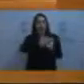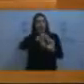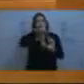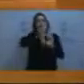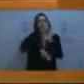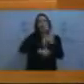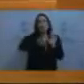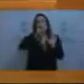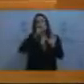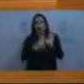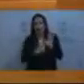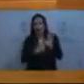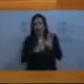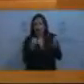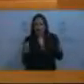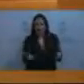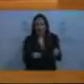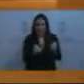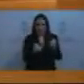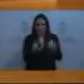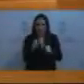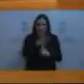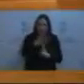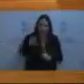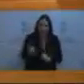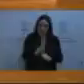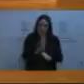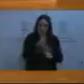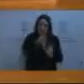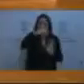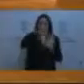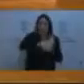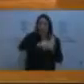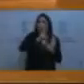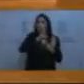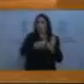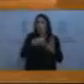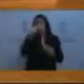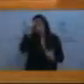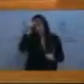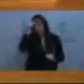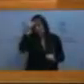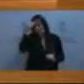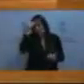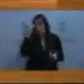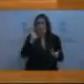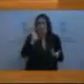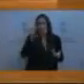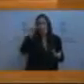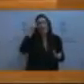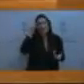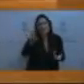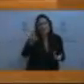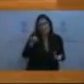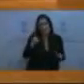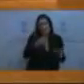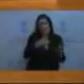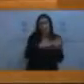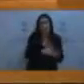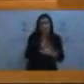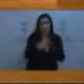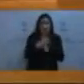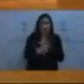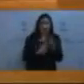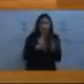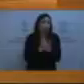en el Área 1 que usted ha anunciado ahora. Un marco integral que suponemos, o mejor aún casi sabemos, se va a convertir en una mentira integral